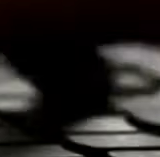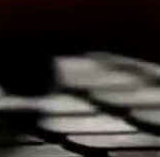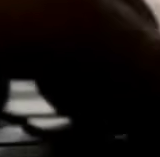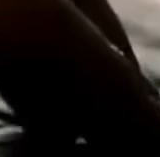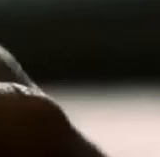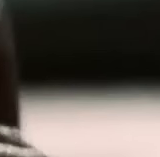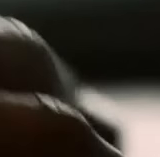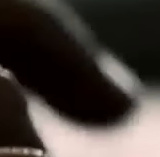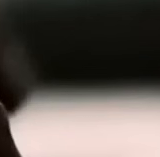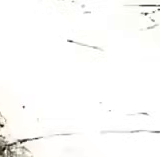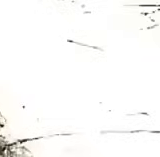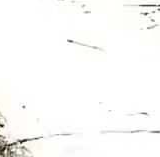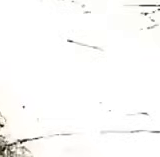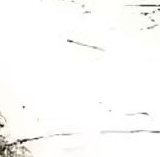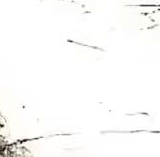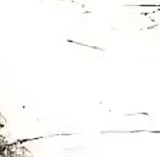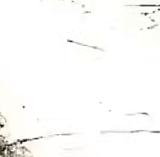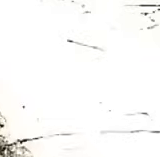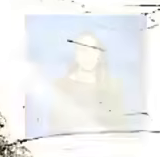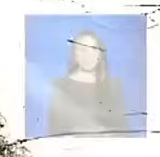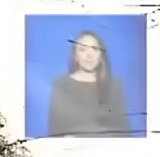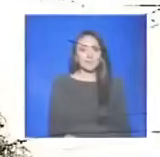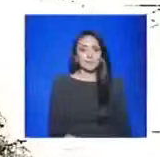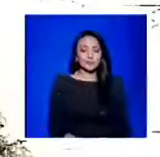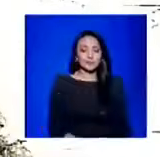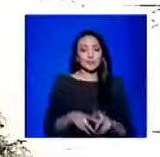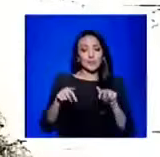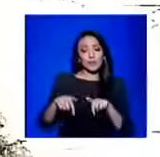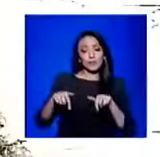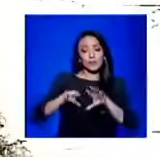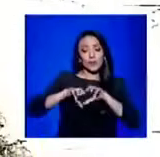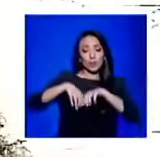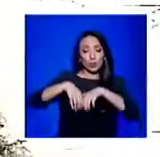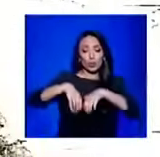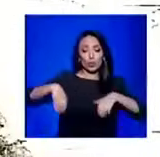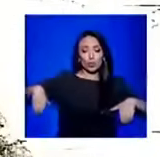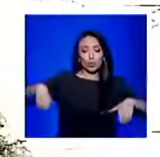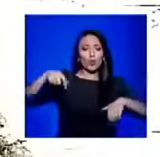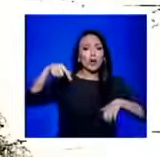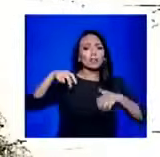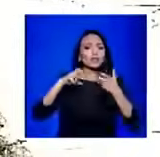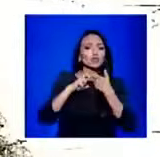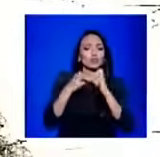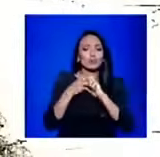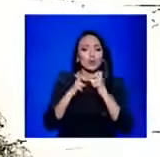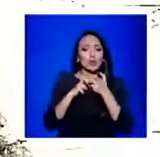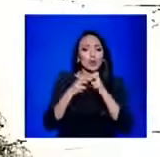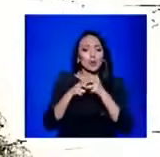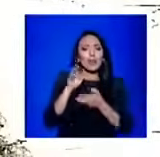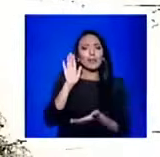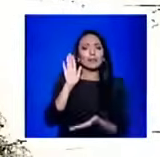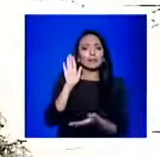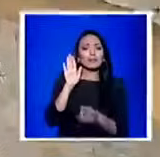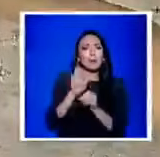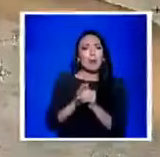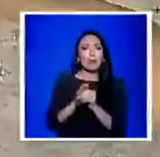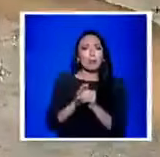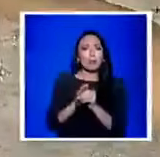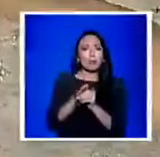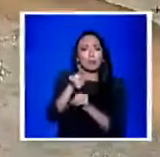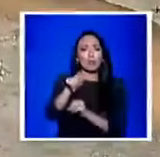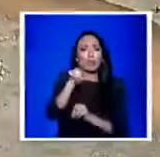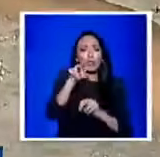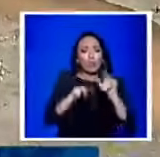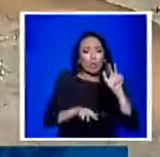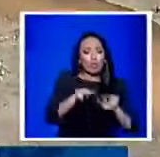Mi nota. Un tubo que realmente está taponando, está totalmente taponado, lleno de lodo, lleno